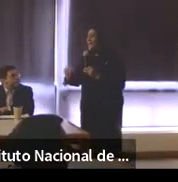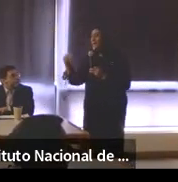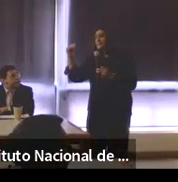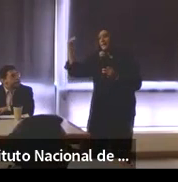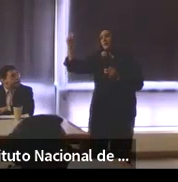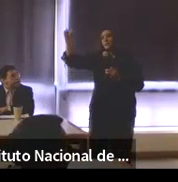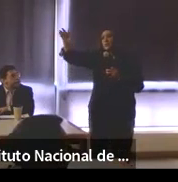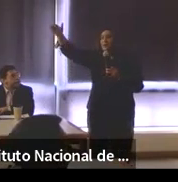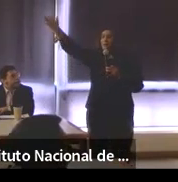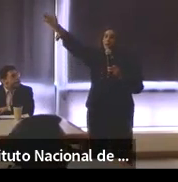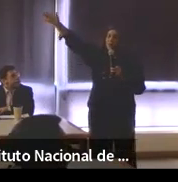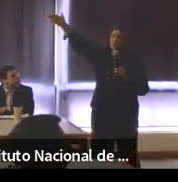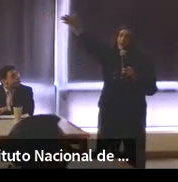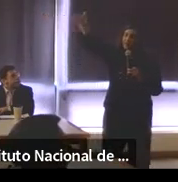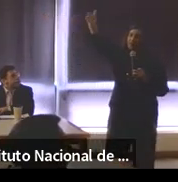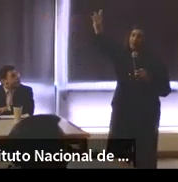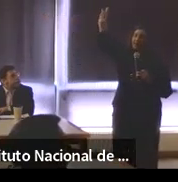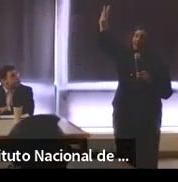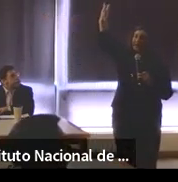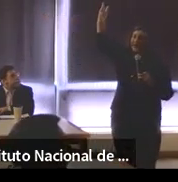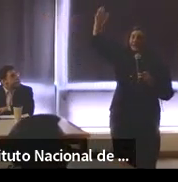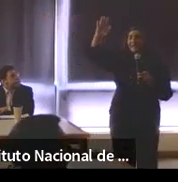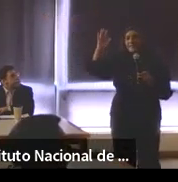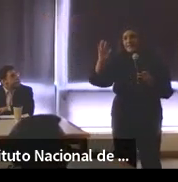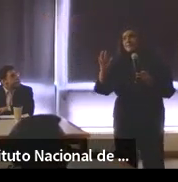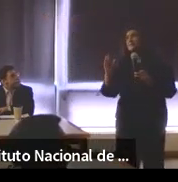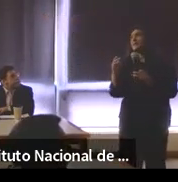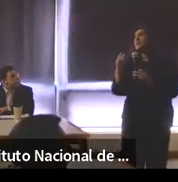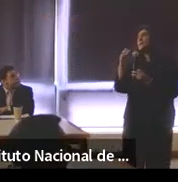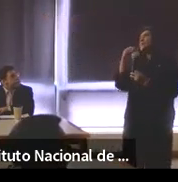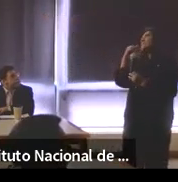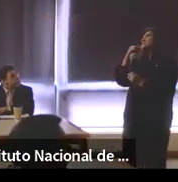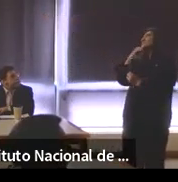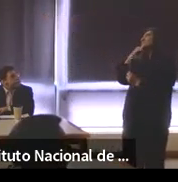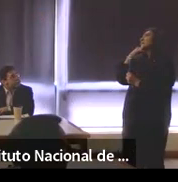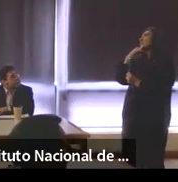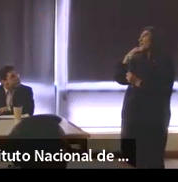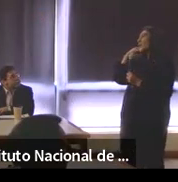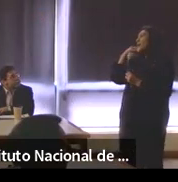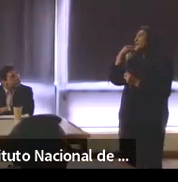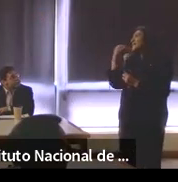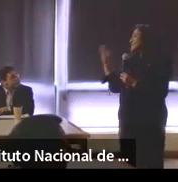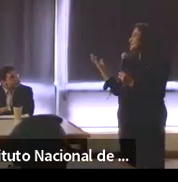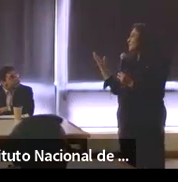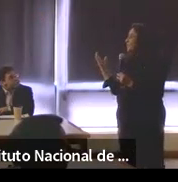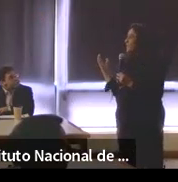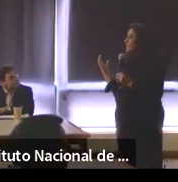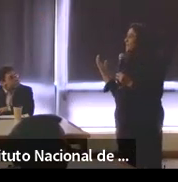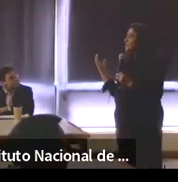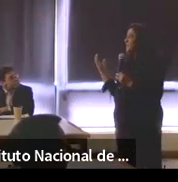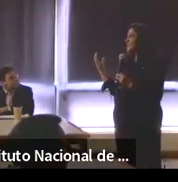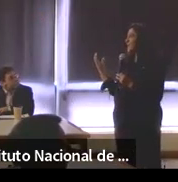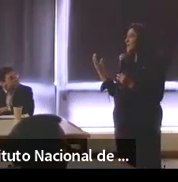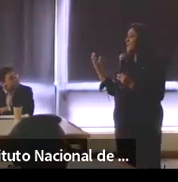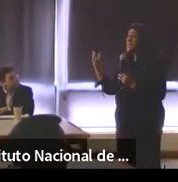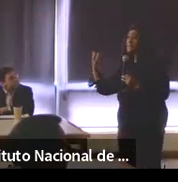es que el otro día que yo iba subiendo las escaleras me quedé detenida porque mi esposo me habló para decirme cómo le